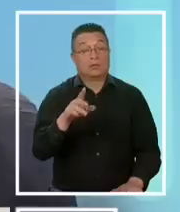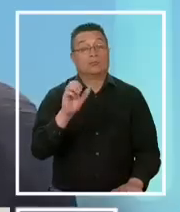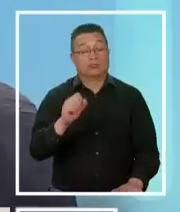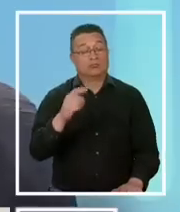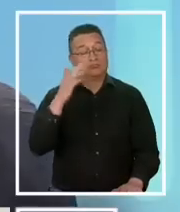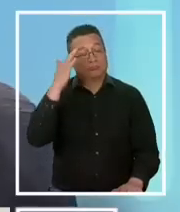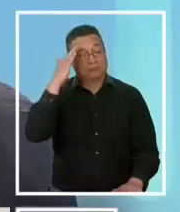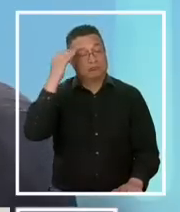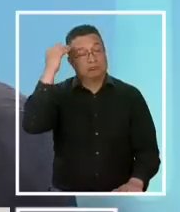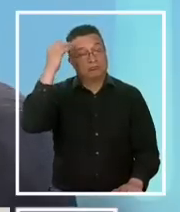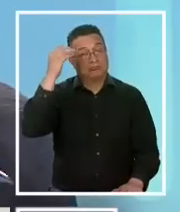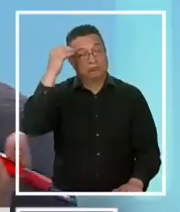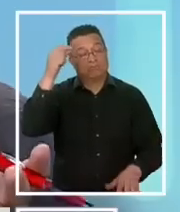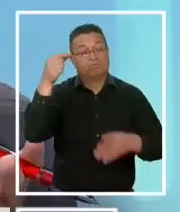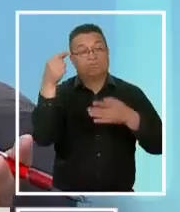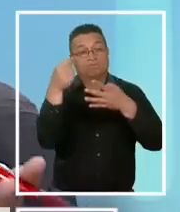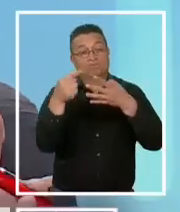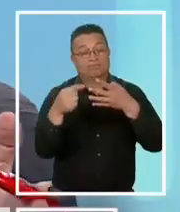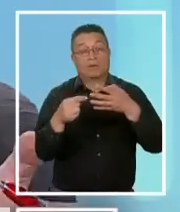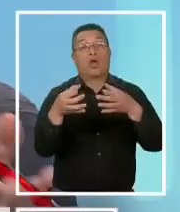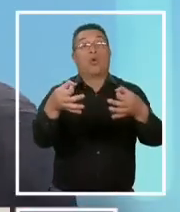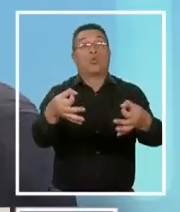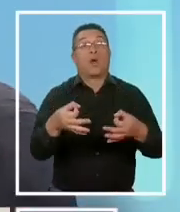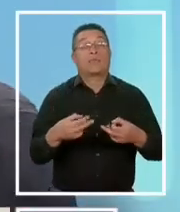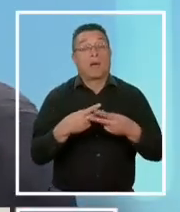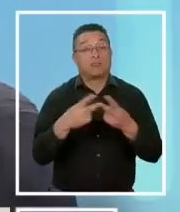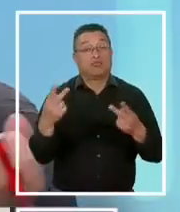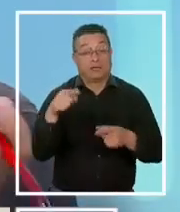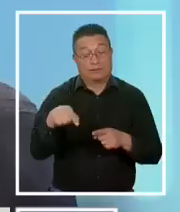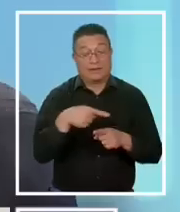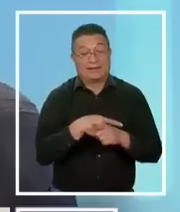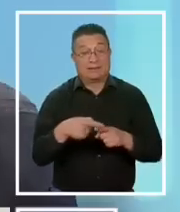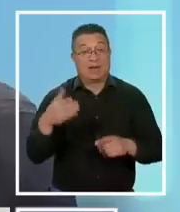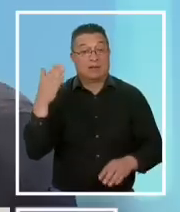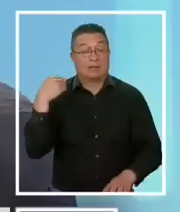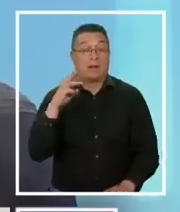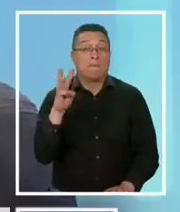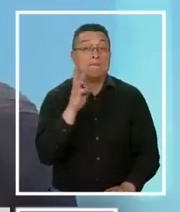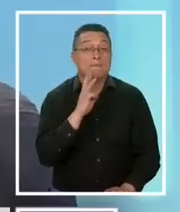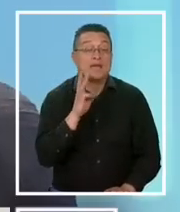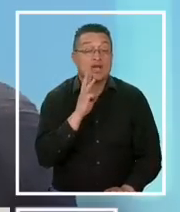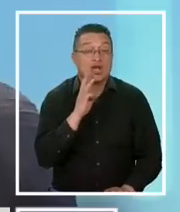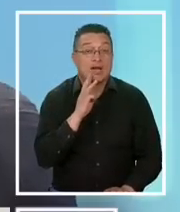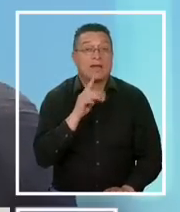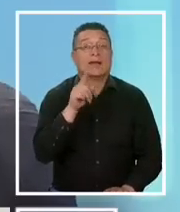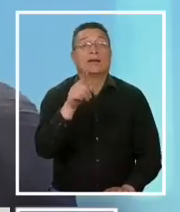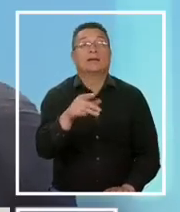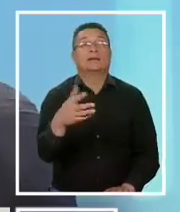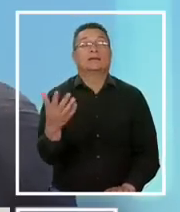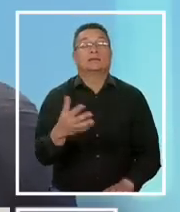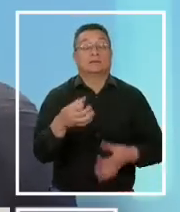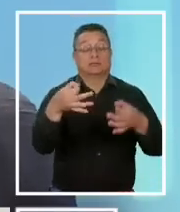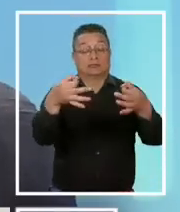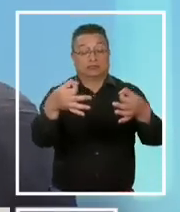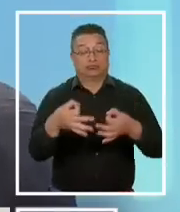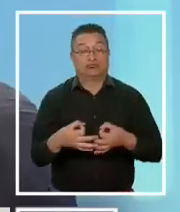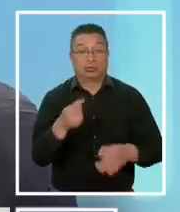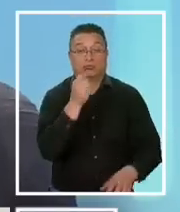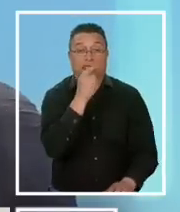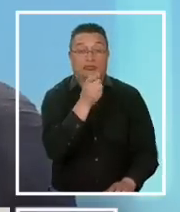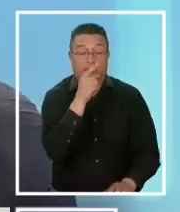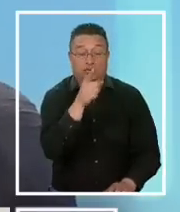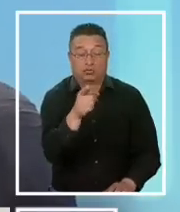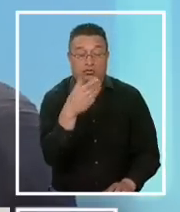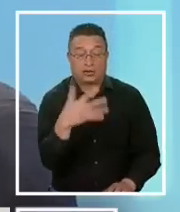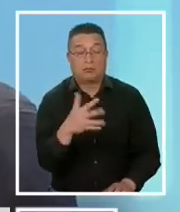me lleva a revisar la Cuenta pública que usted hizo esta semana me parece que el miércoles en cuanto a cifras de denuncia que